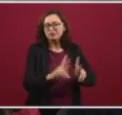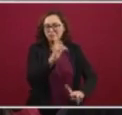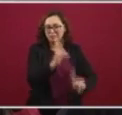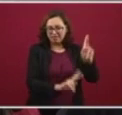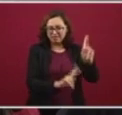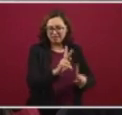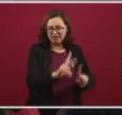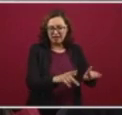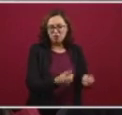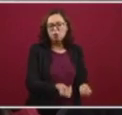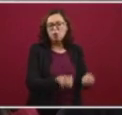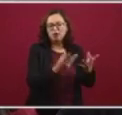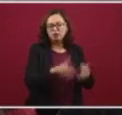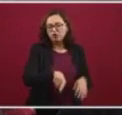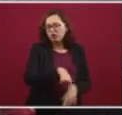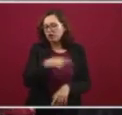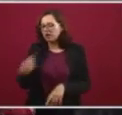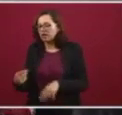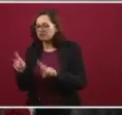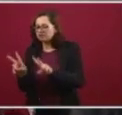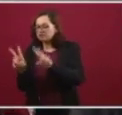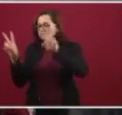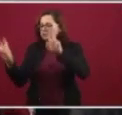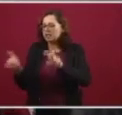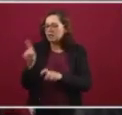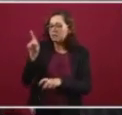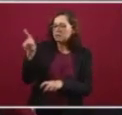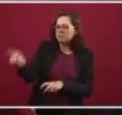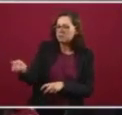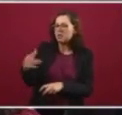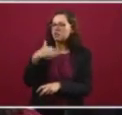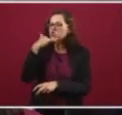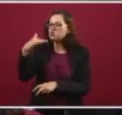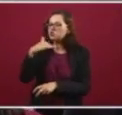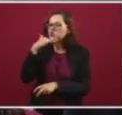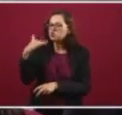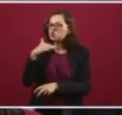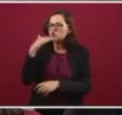y en los periódicos para el derrame